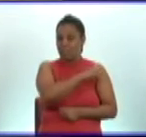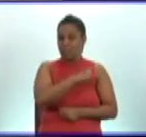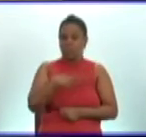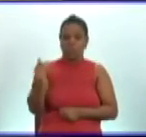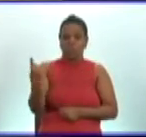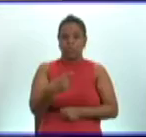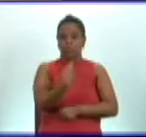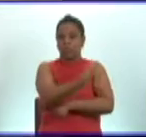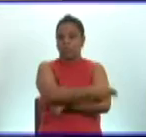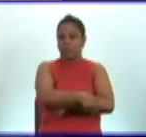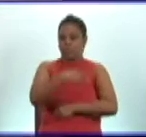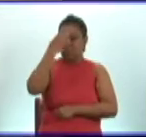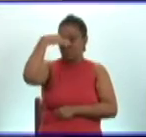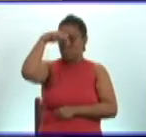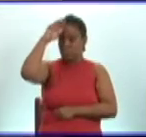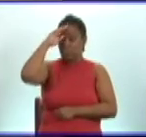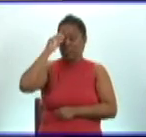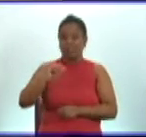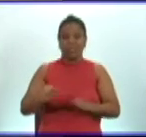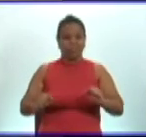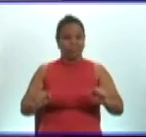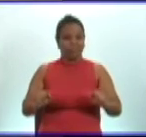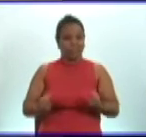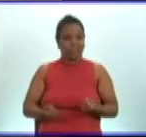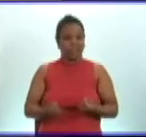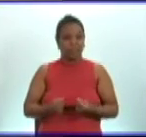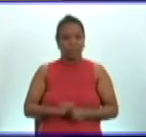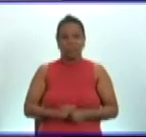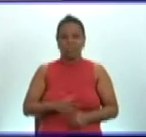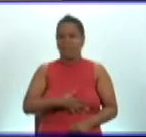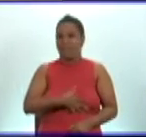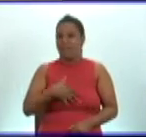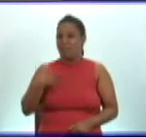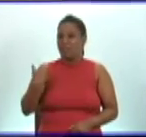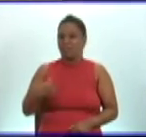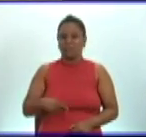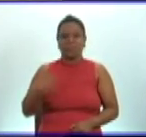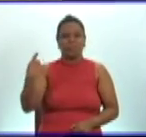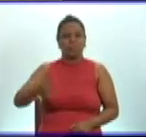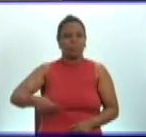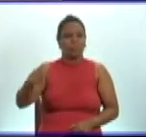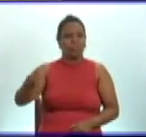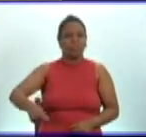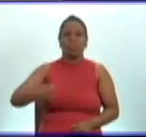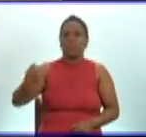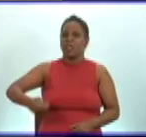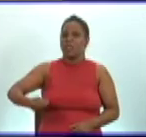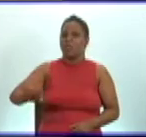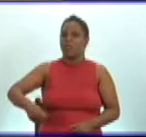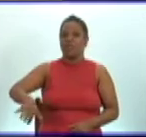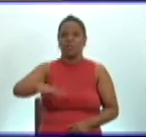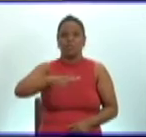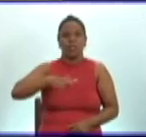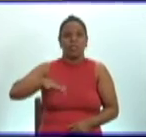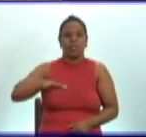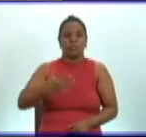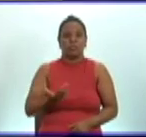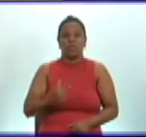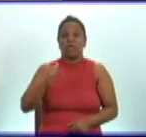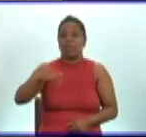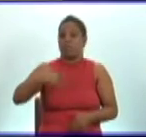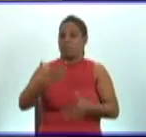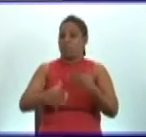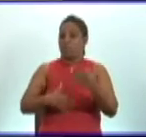que es precisamente la represión y además la violación constante de los derechos de la sociedad. Este es un problema que se